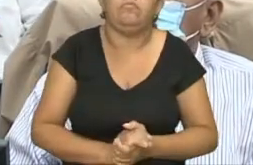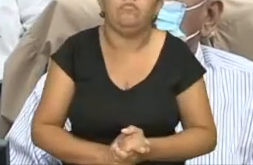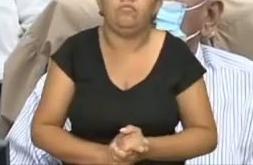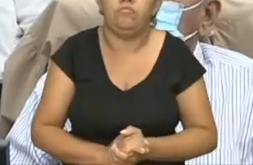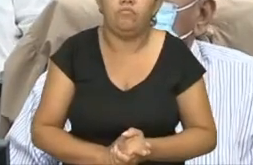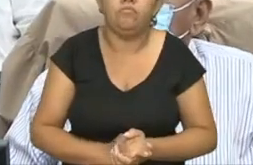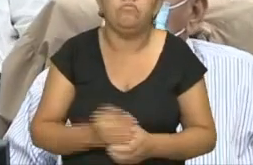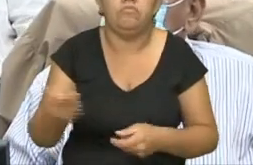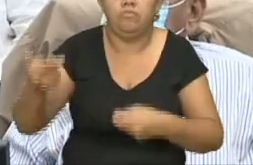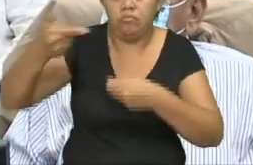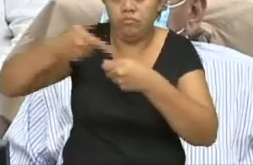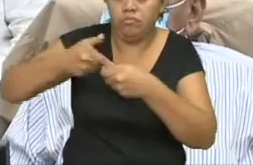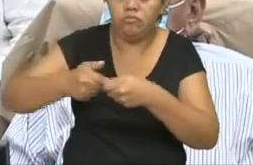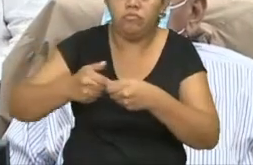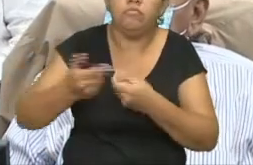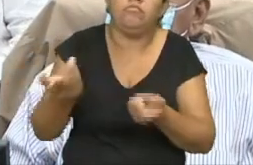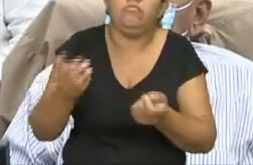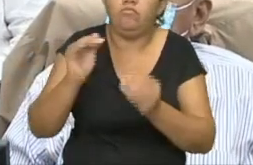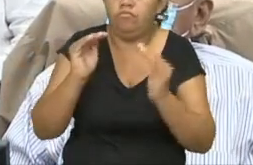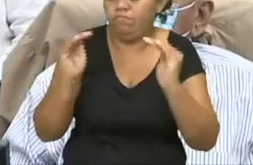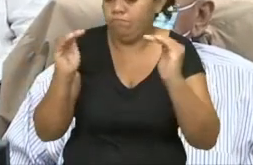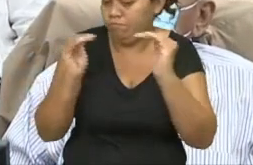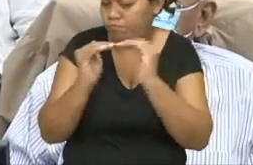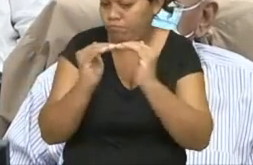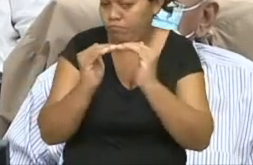con el precio del combustible.